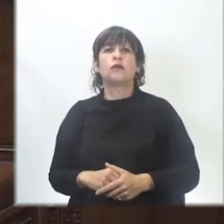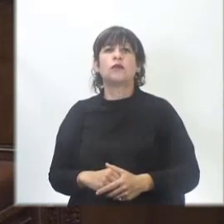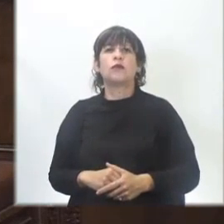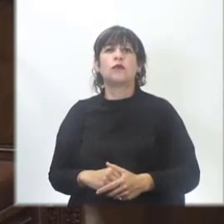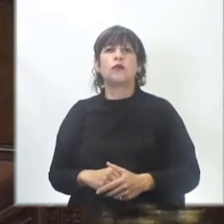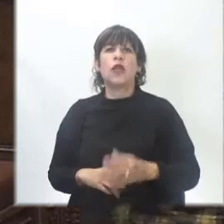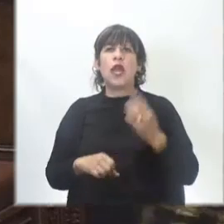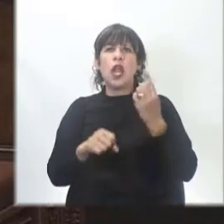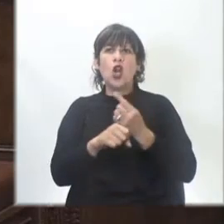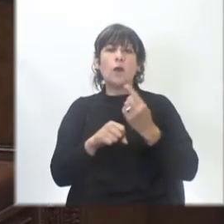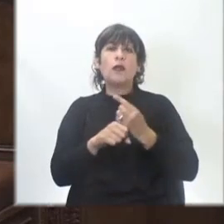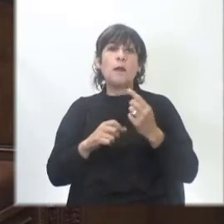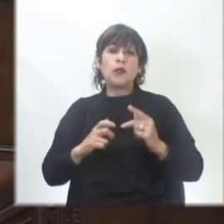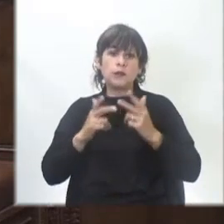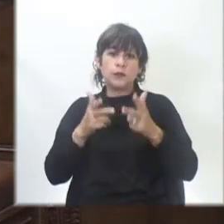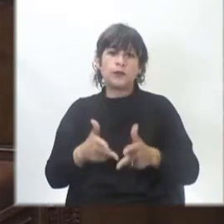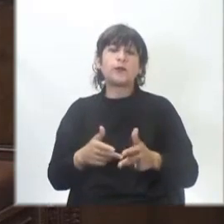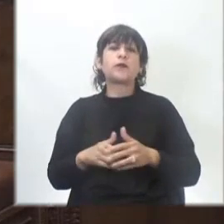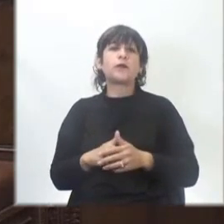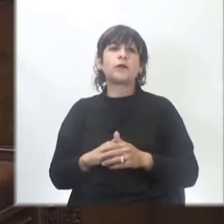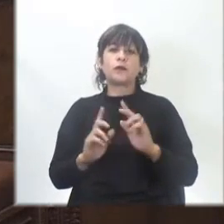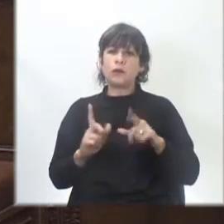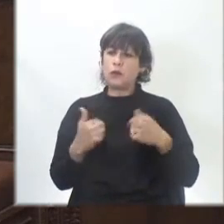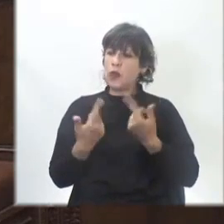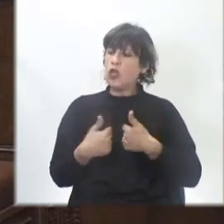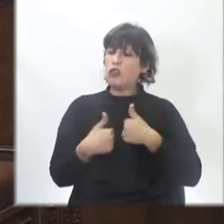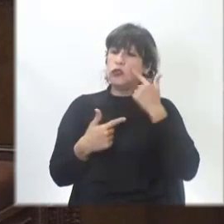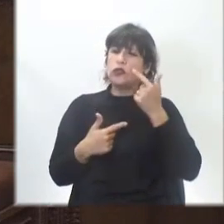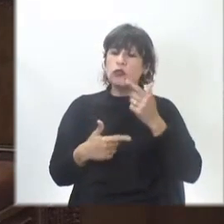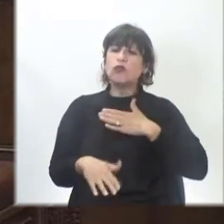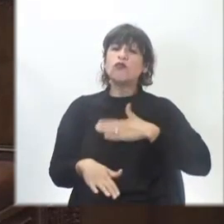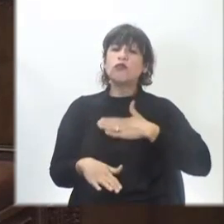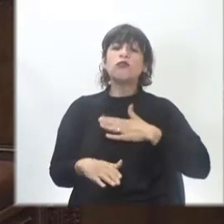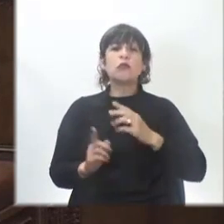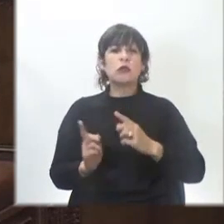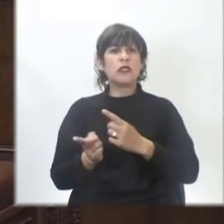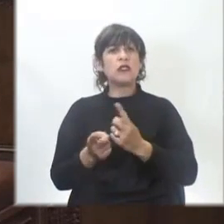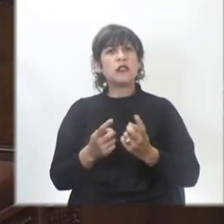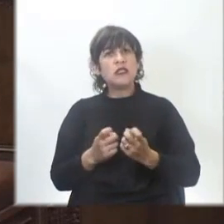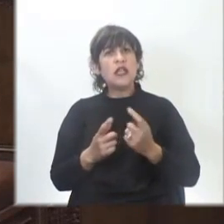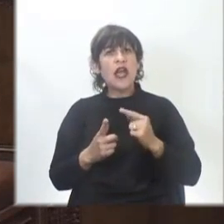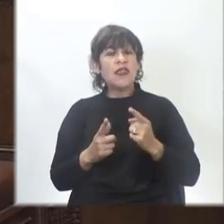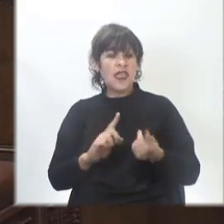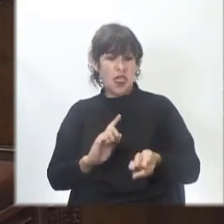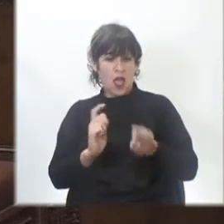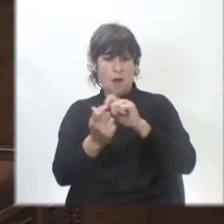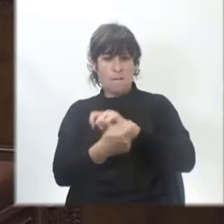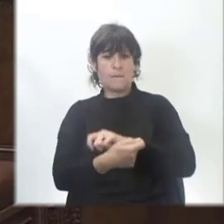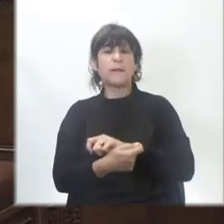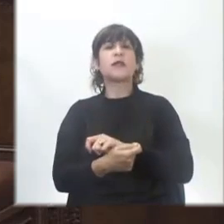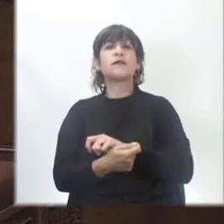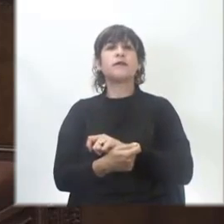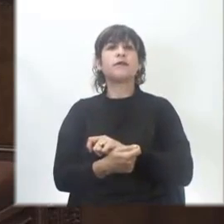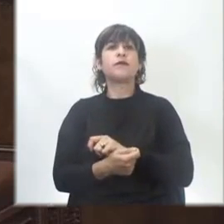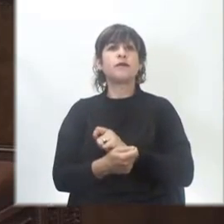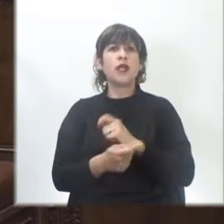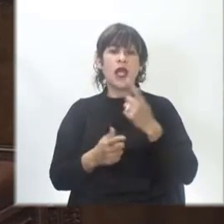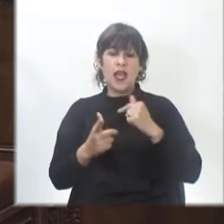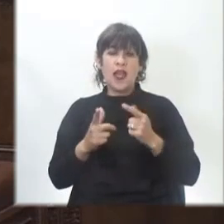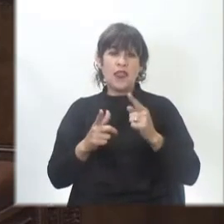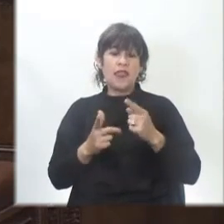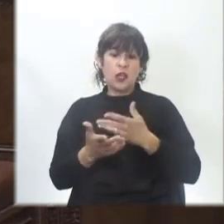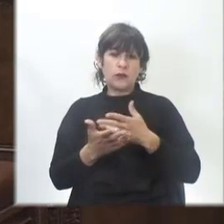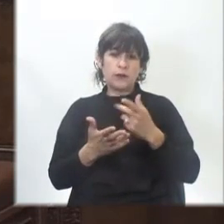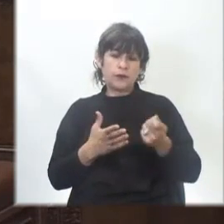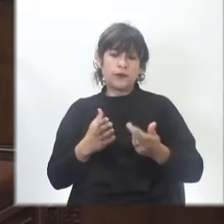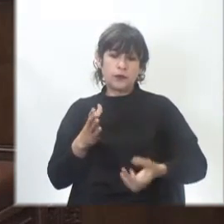Lo primero a decir, nosotros compartimos la necesidad de cambiar, de renovar la flota